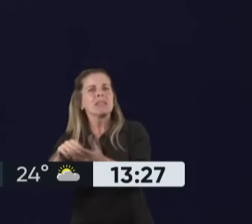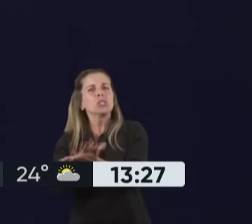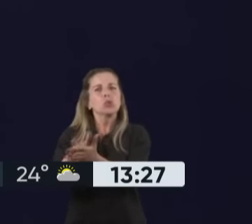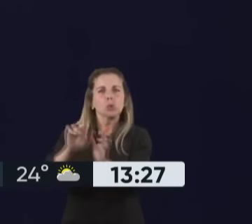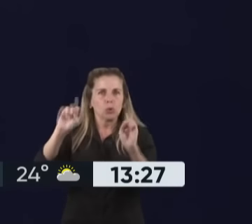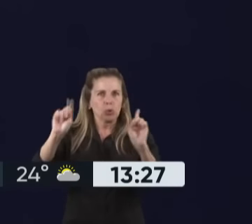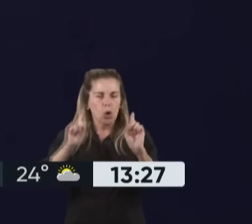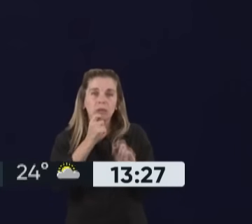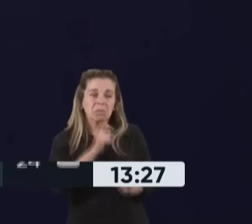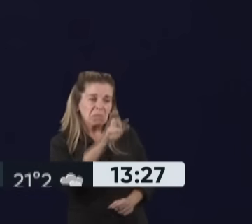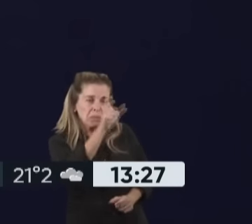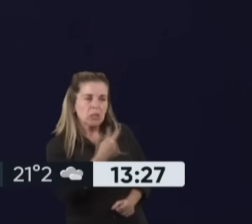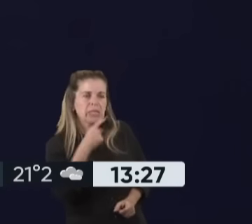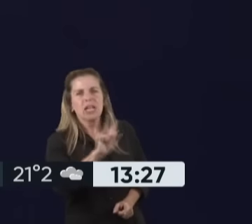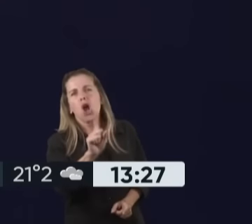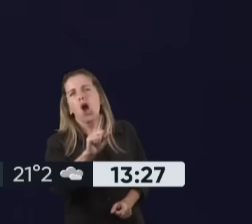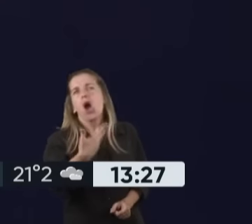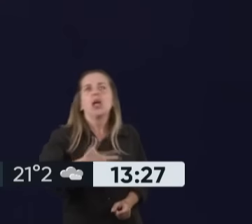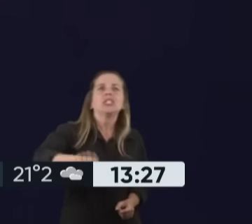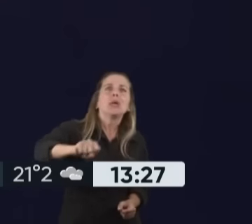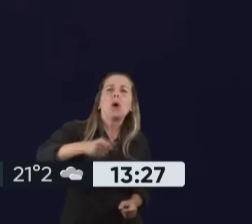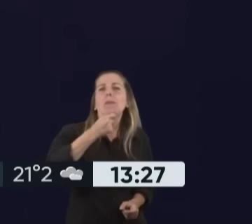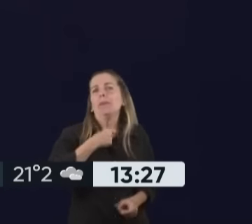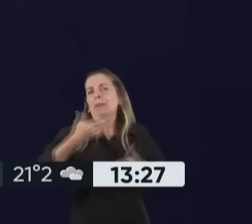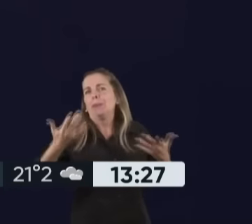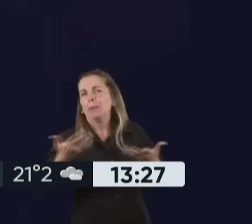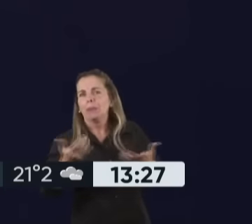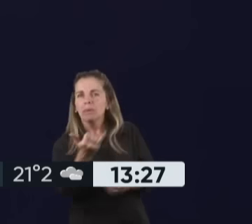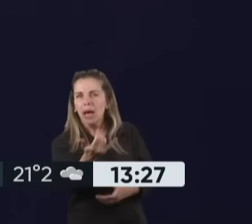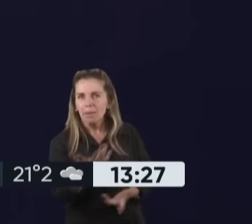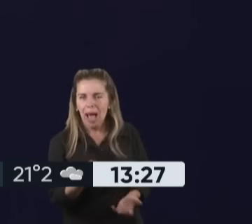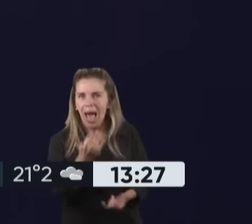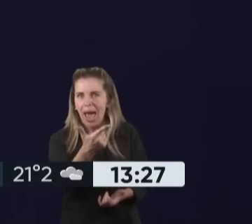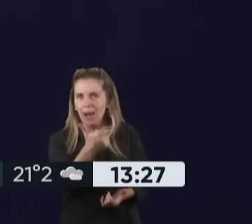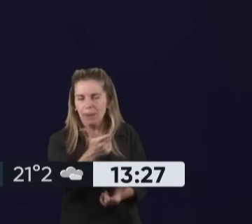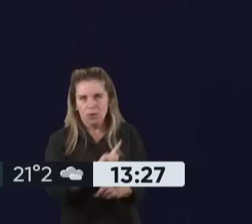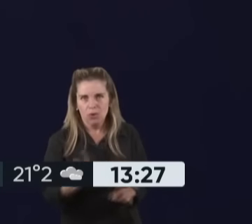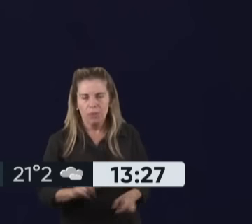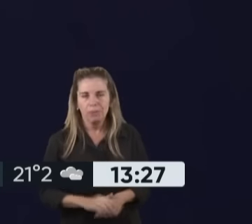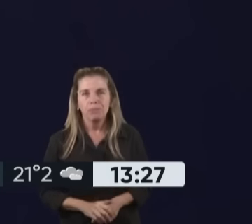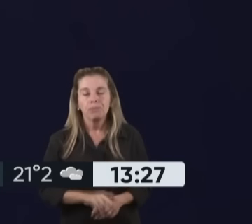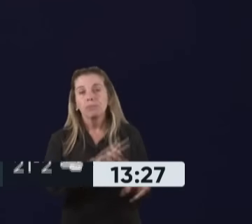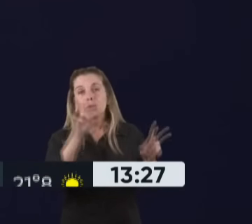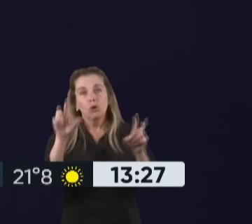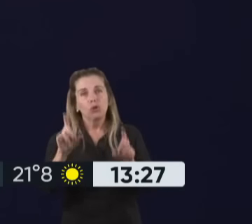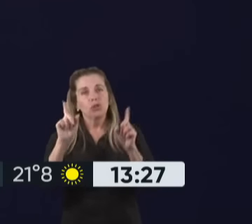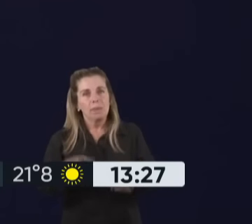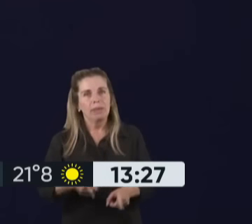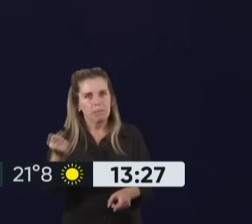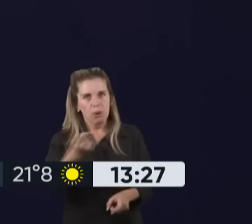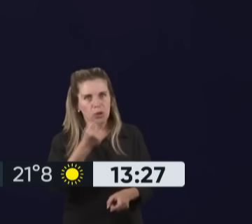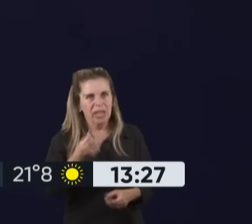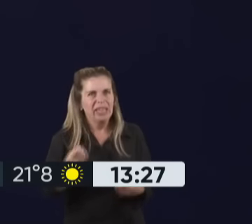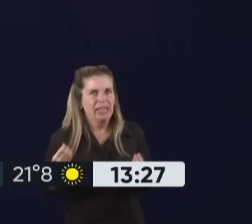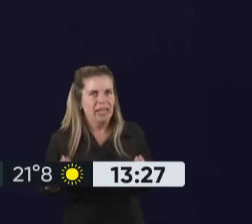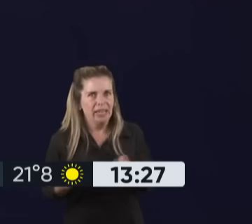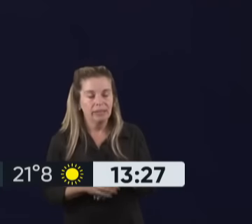la persona la tenía porque se le ocurrió salir ese día con un arma. Otro tema muy importante es el